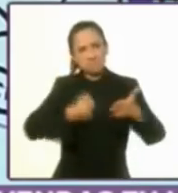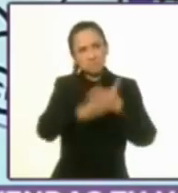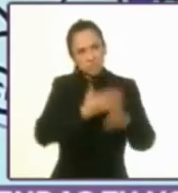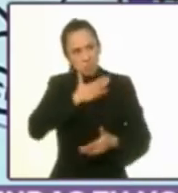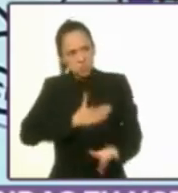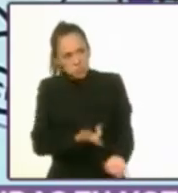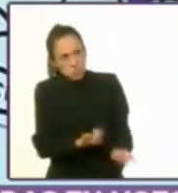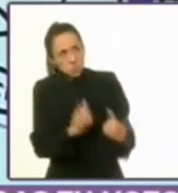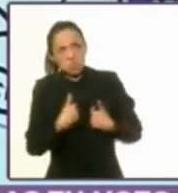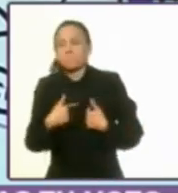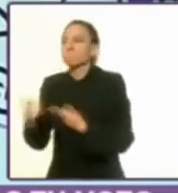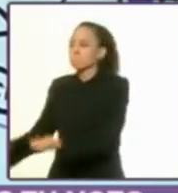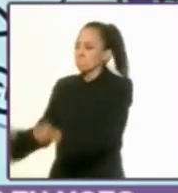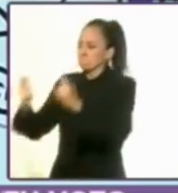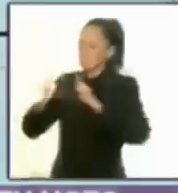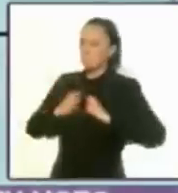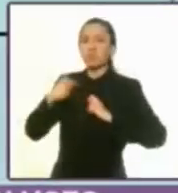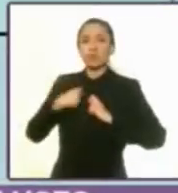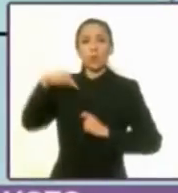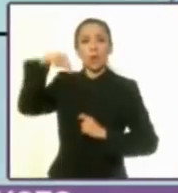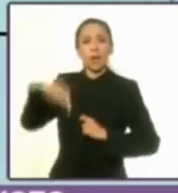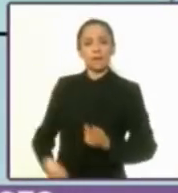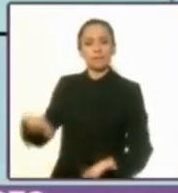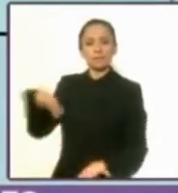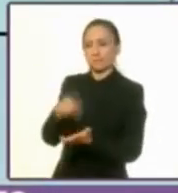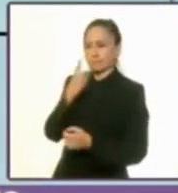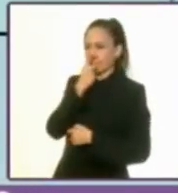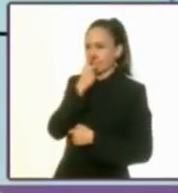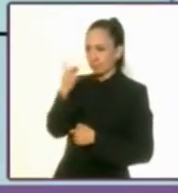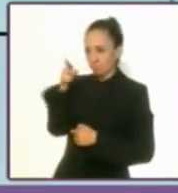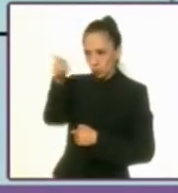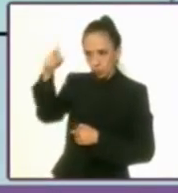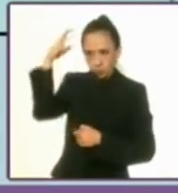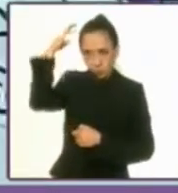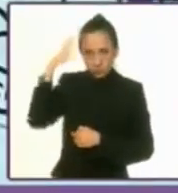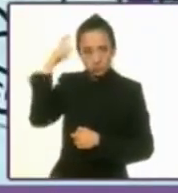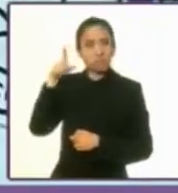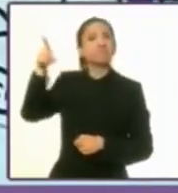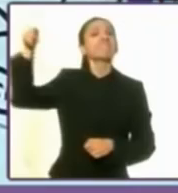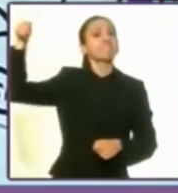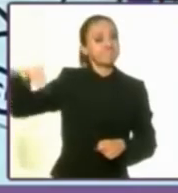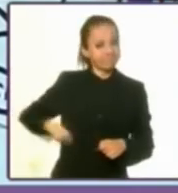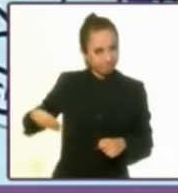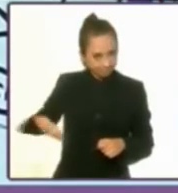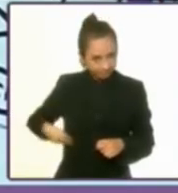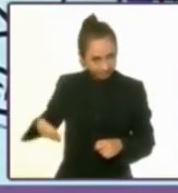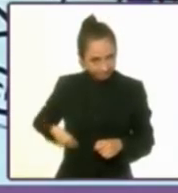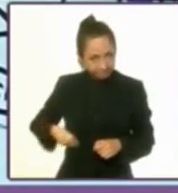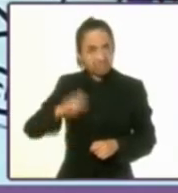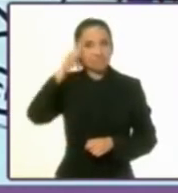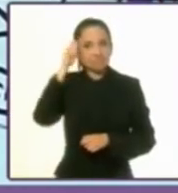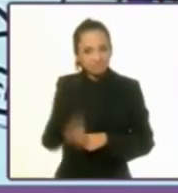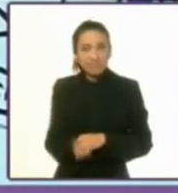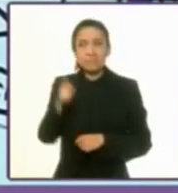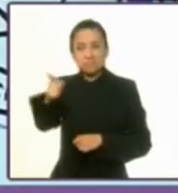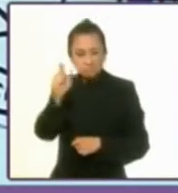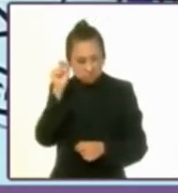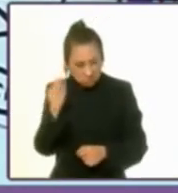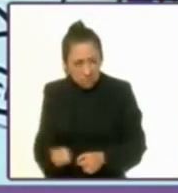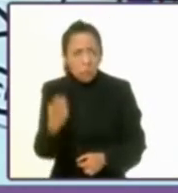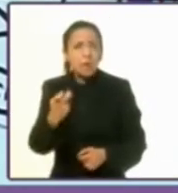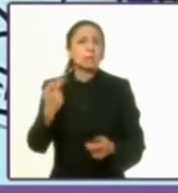vengo a decirte que eres culpable y que no se está haciendo un uso político de un desastre